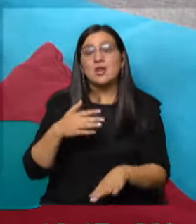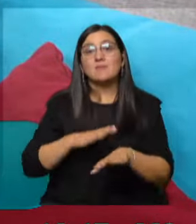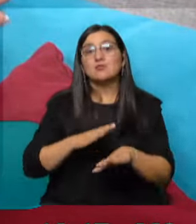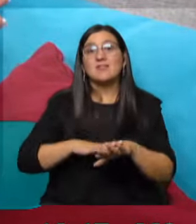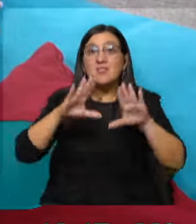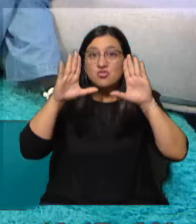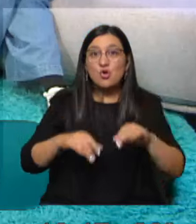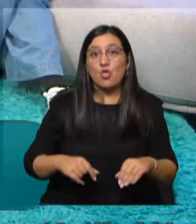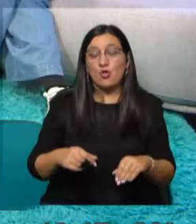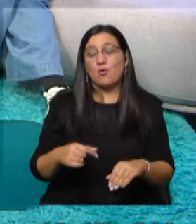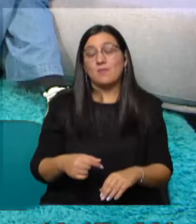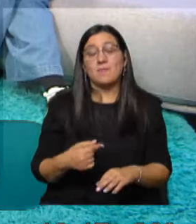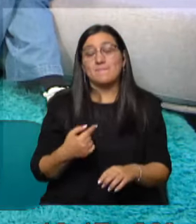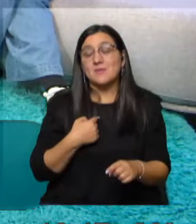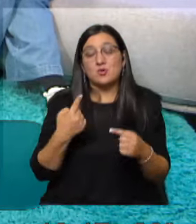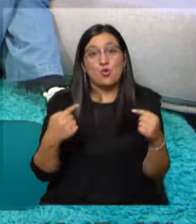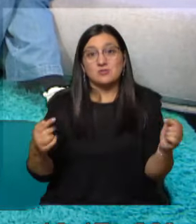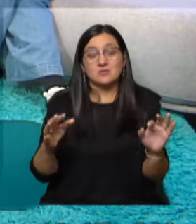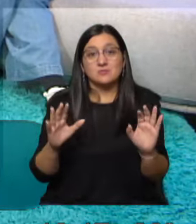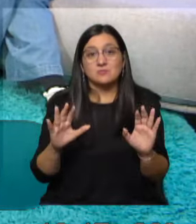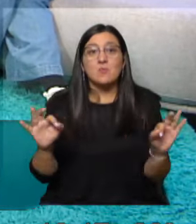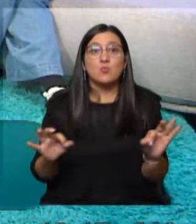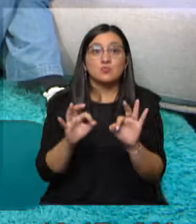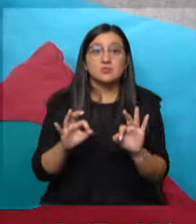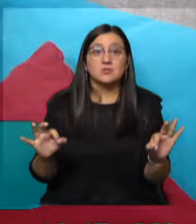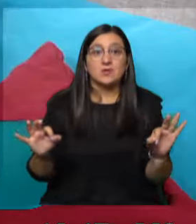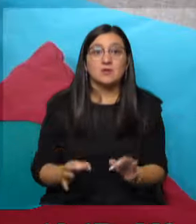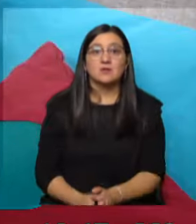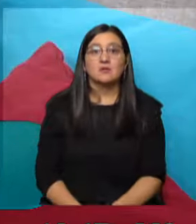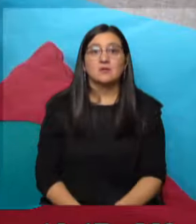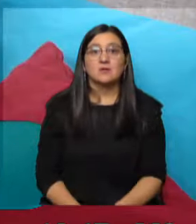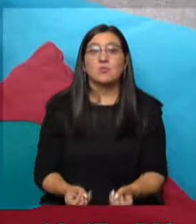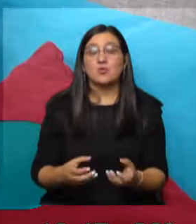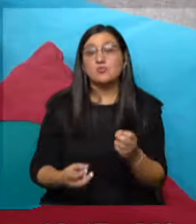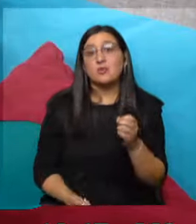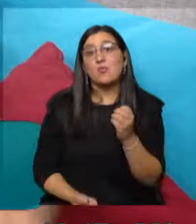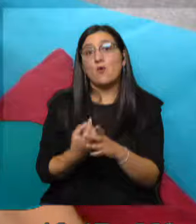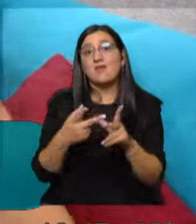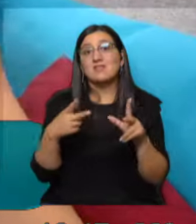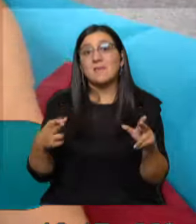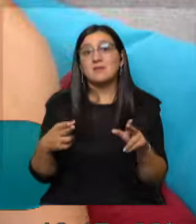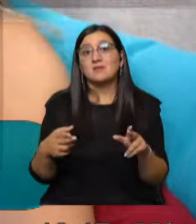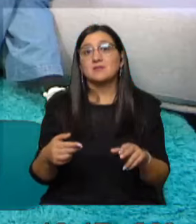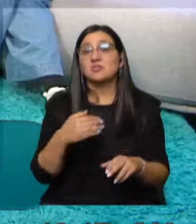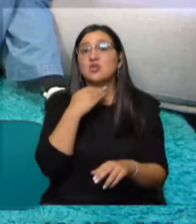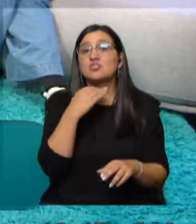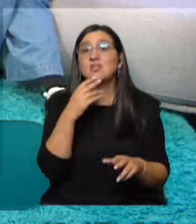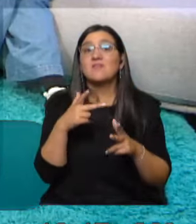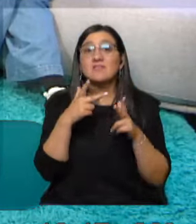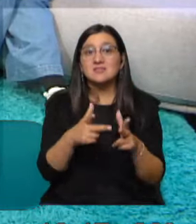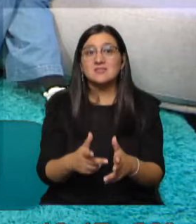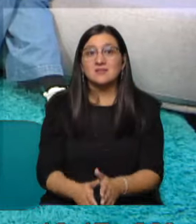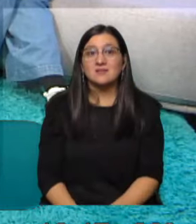todo mi business, digamos, de toda mi música. Nada, una nueva etapa. No sé qué iba a decir ya. Y con todo lo que implica,